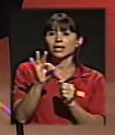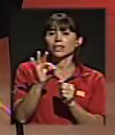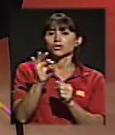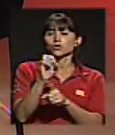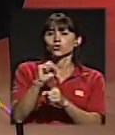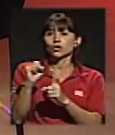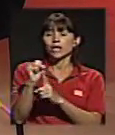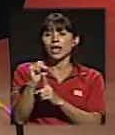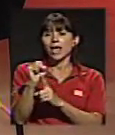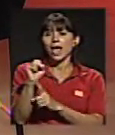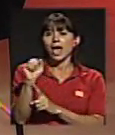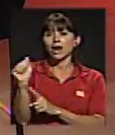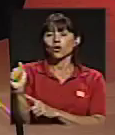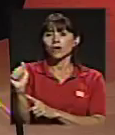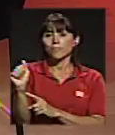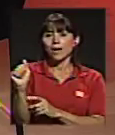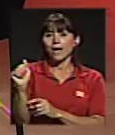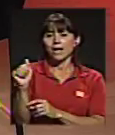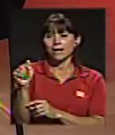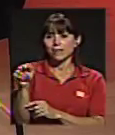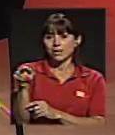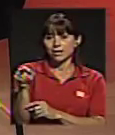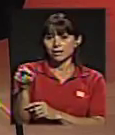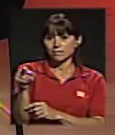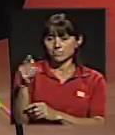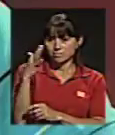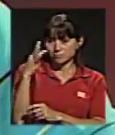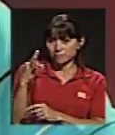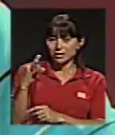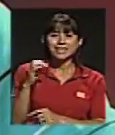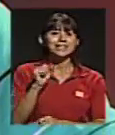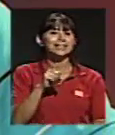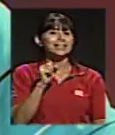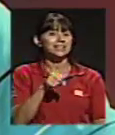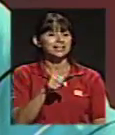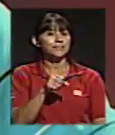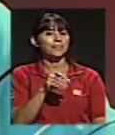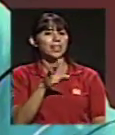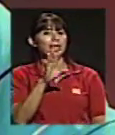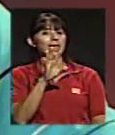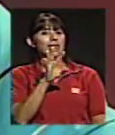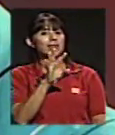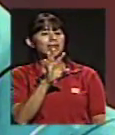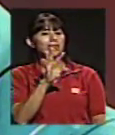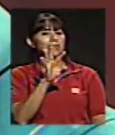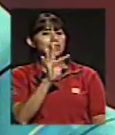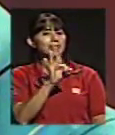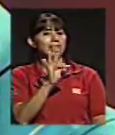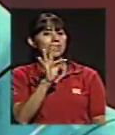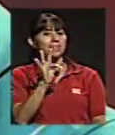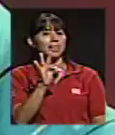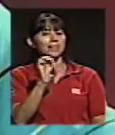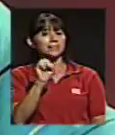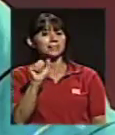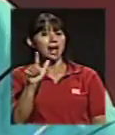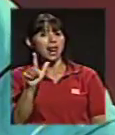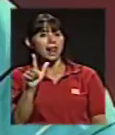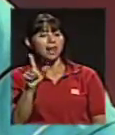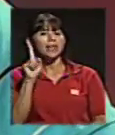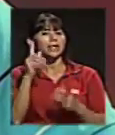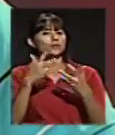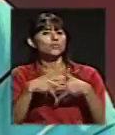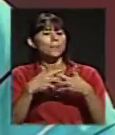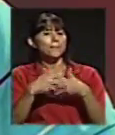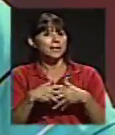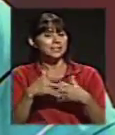Laborales, me parece. Sí, sí, TNT SAL es una empresa en sus inicios